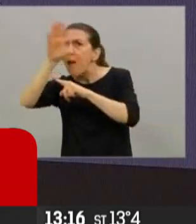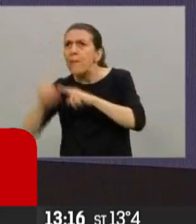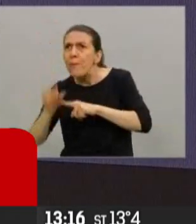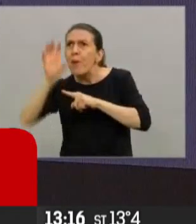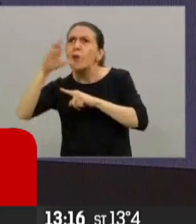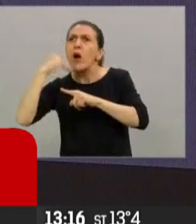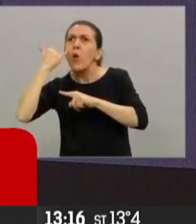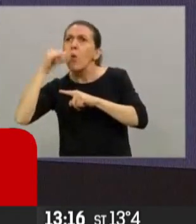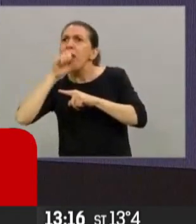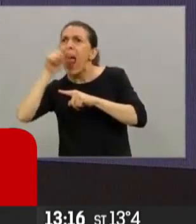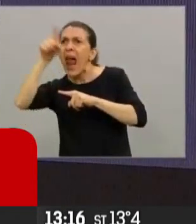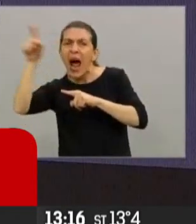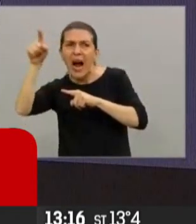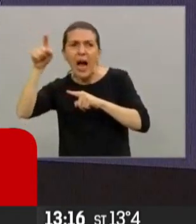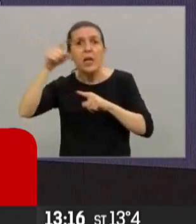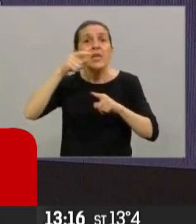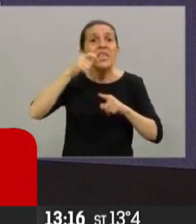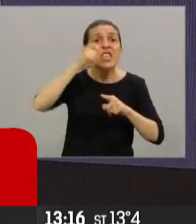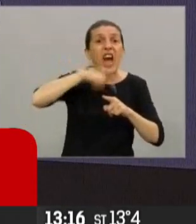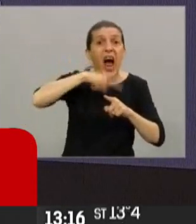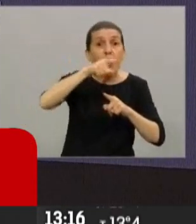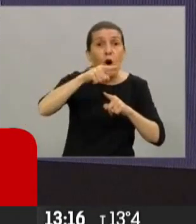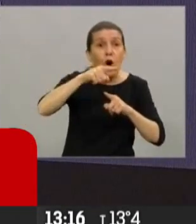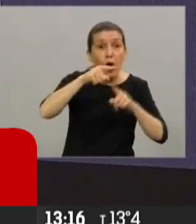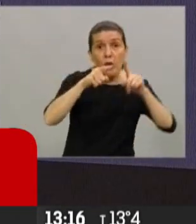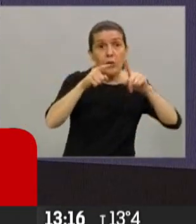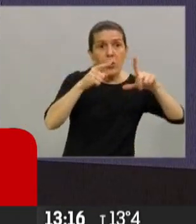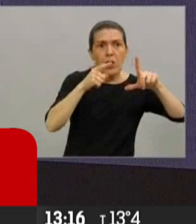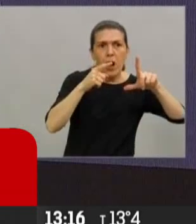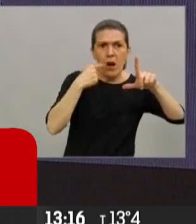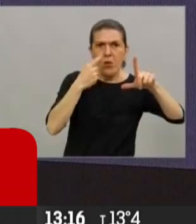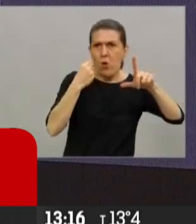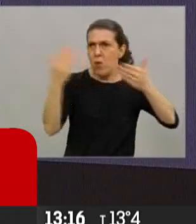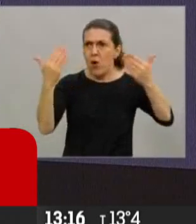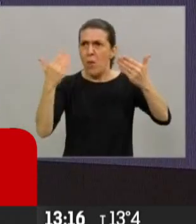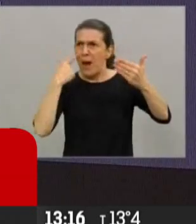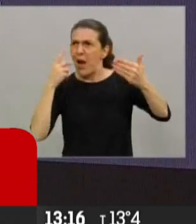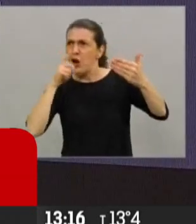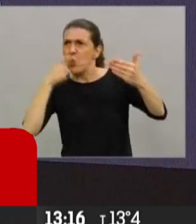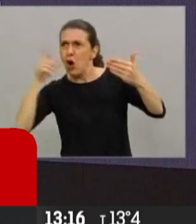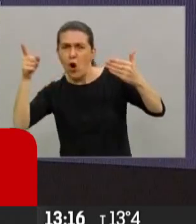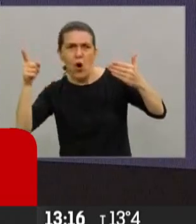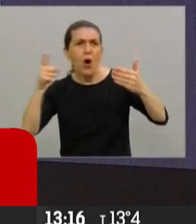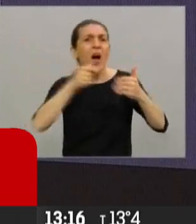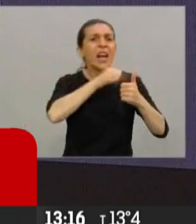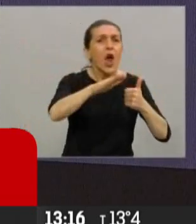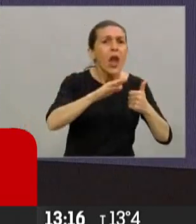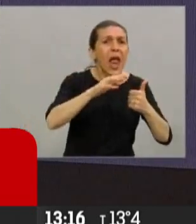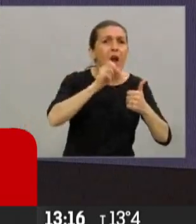Que el Chaco ha profundizado su color, que en Río Negro estamos teniendo problemas en Río Negro y en